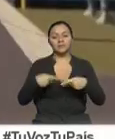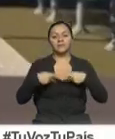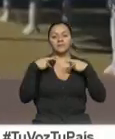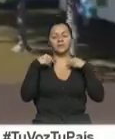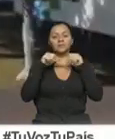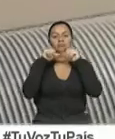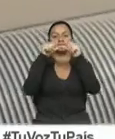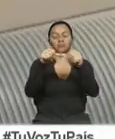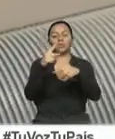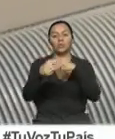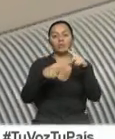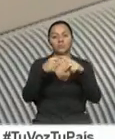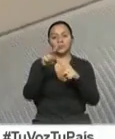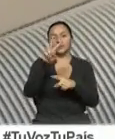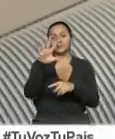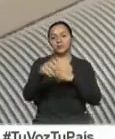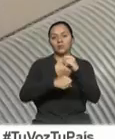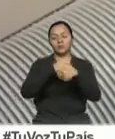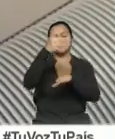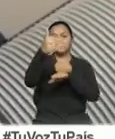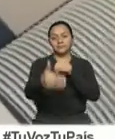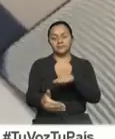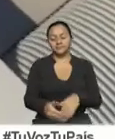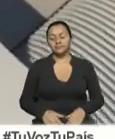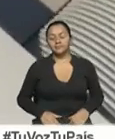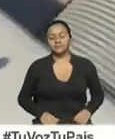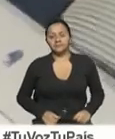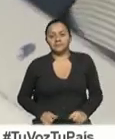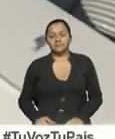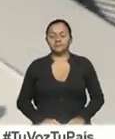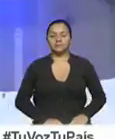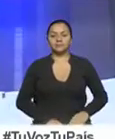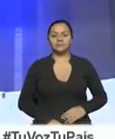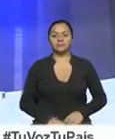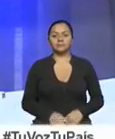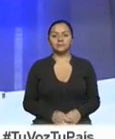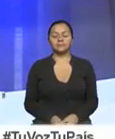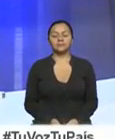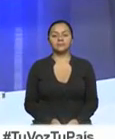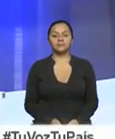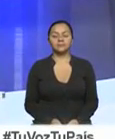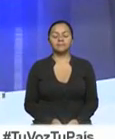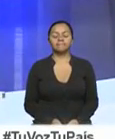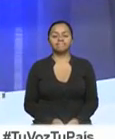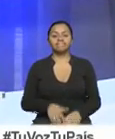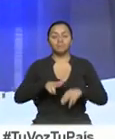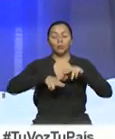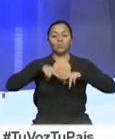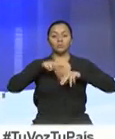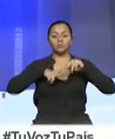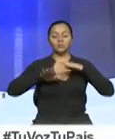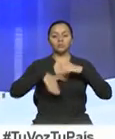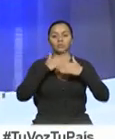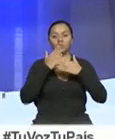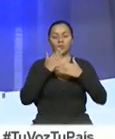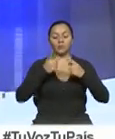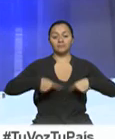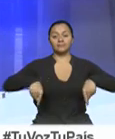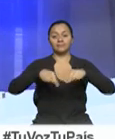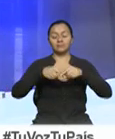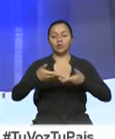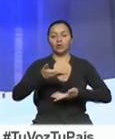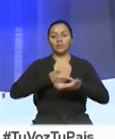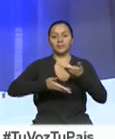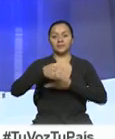de 25 años. Caterine Morejón, Noticiero Ciudadano. La construcción de la nueva plaza comercial de